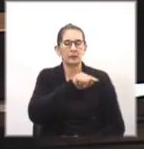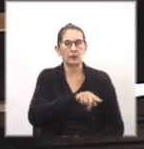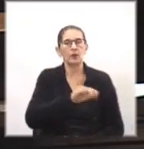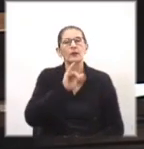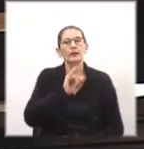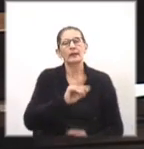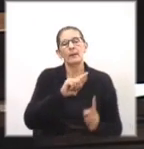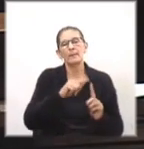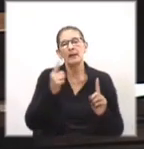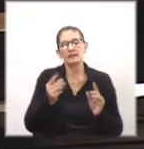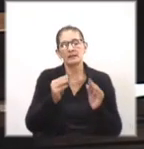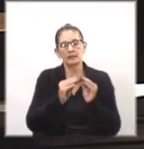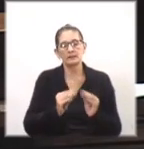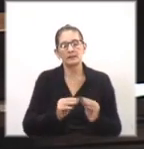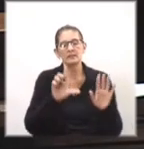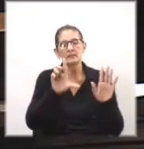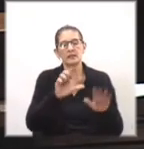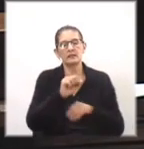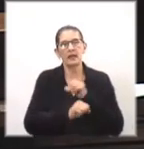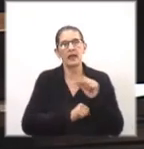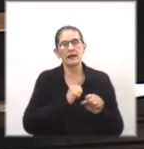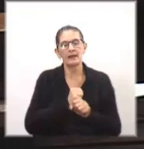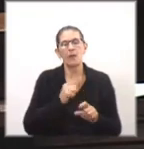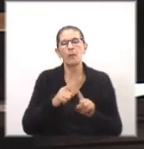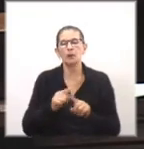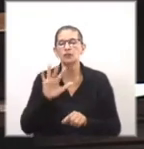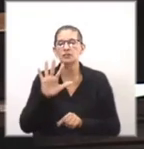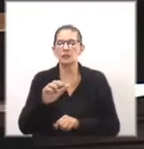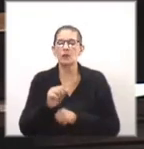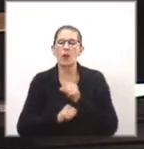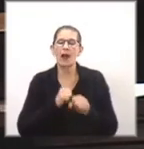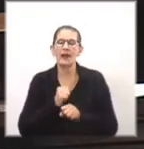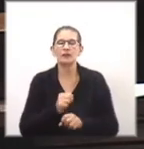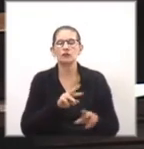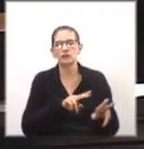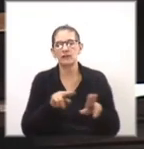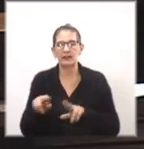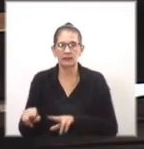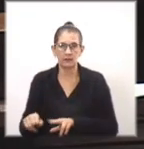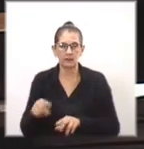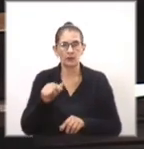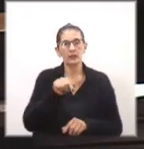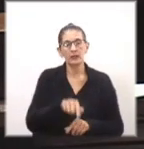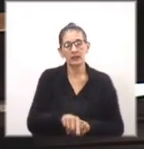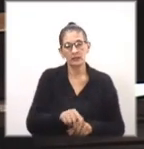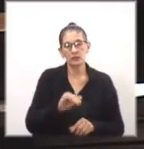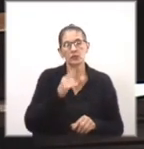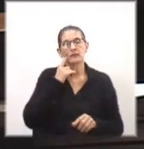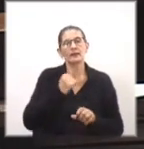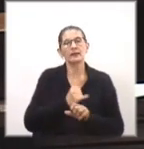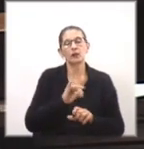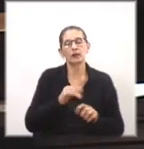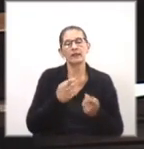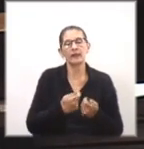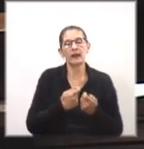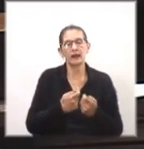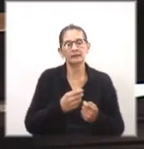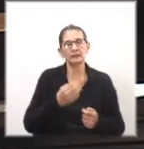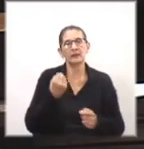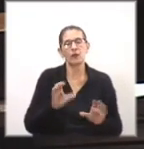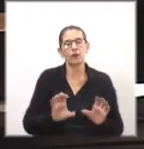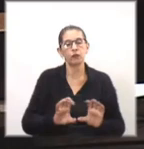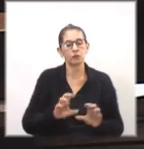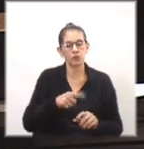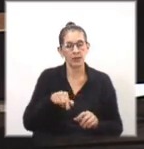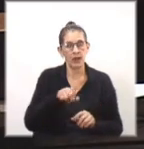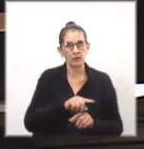pasaría a computar 7 años por cada 5 de trabajo efectivo. Con esto se equipara el riesgo y desgaste de estos funcionarios con los